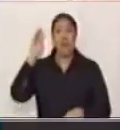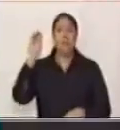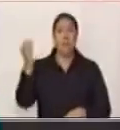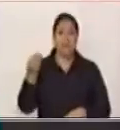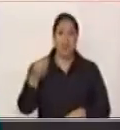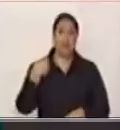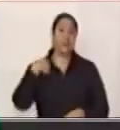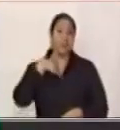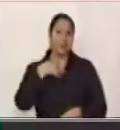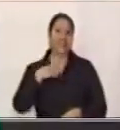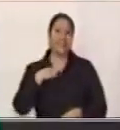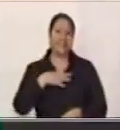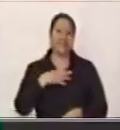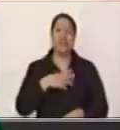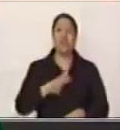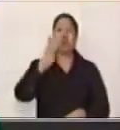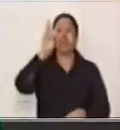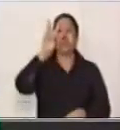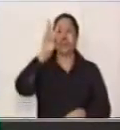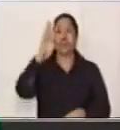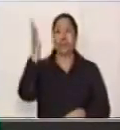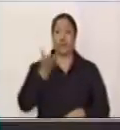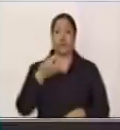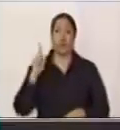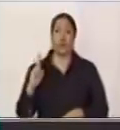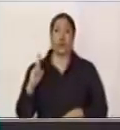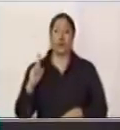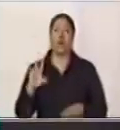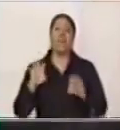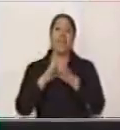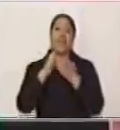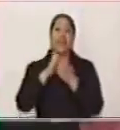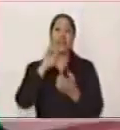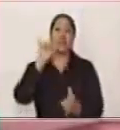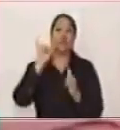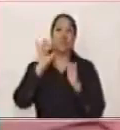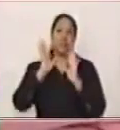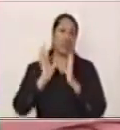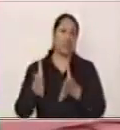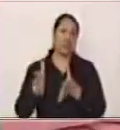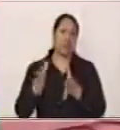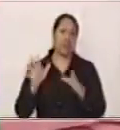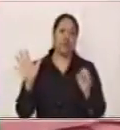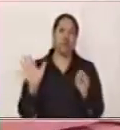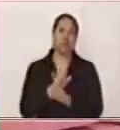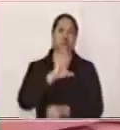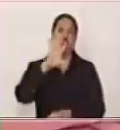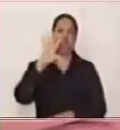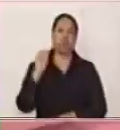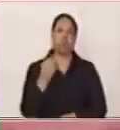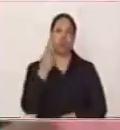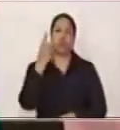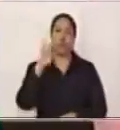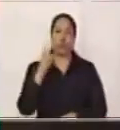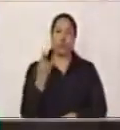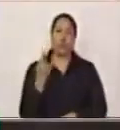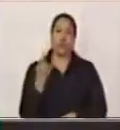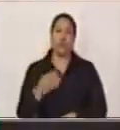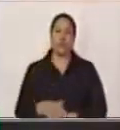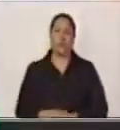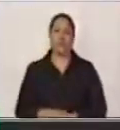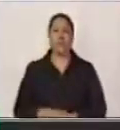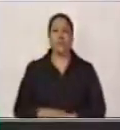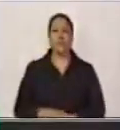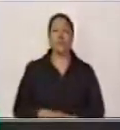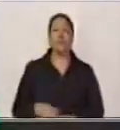tenemos 3/1, quiere decir que lo dejamos como entero. Vamos a colocar únicamente el 3 y